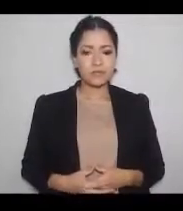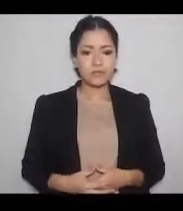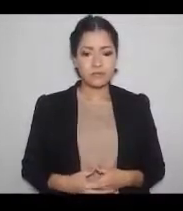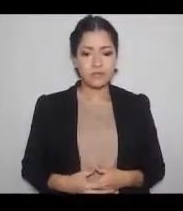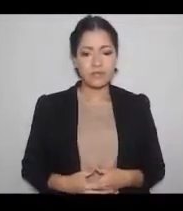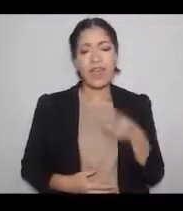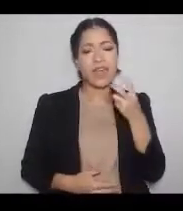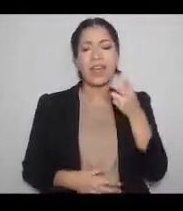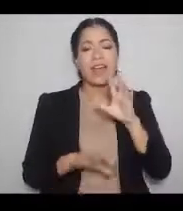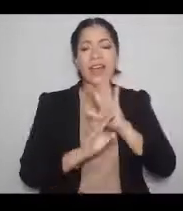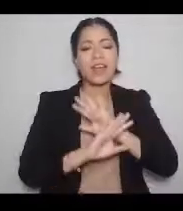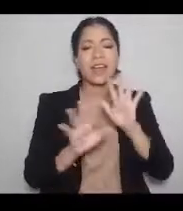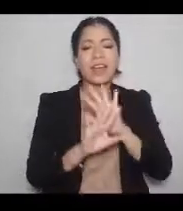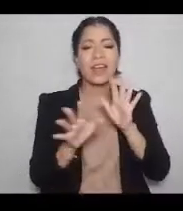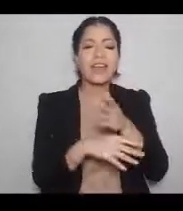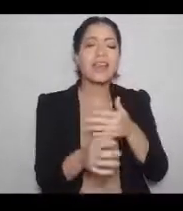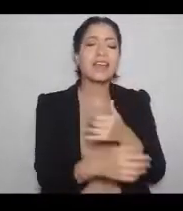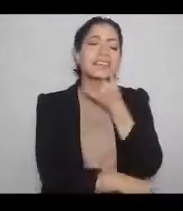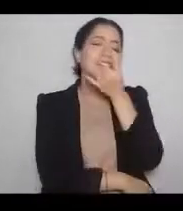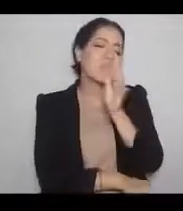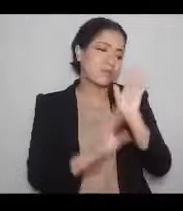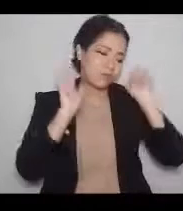Fue una chingadera.